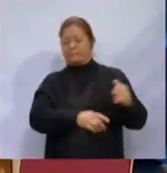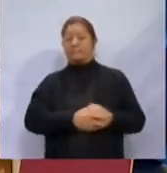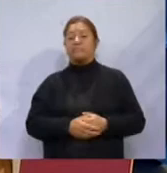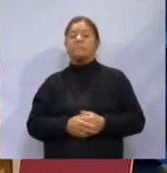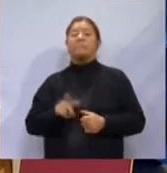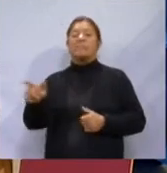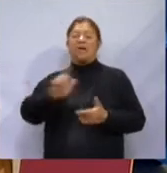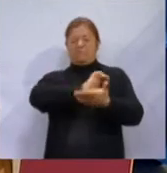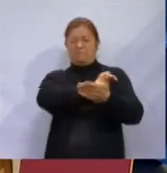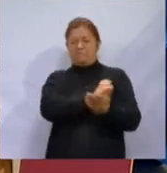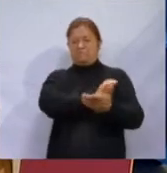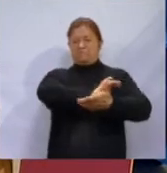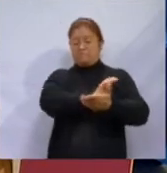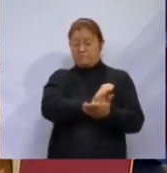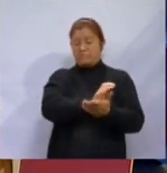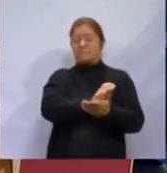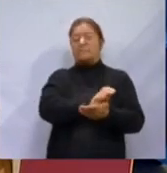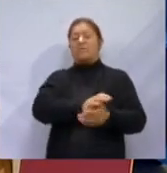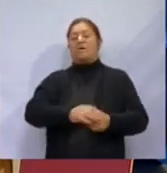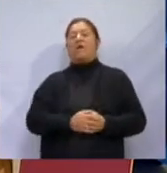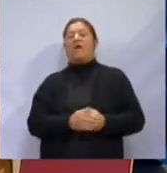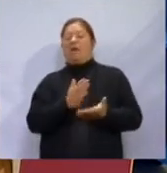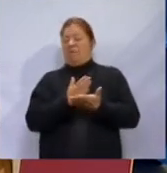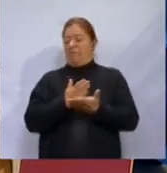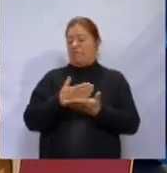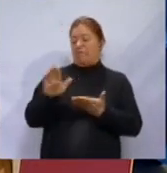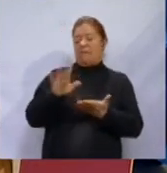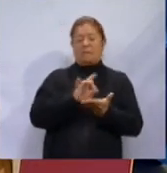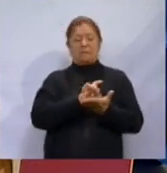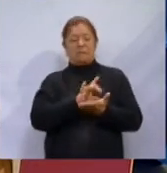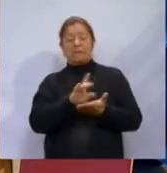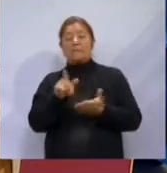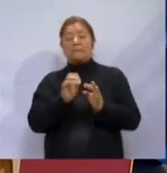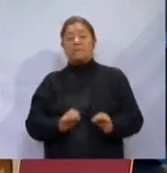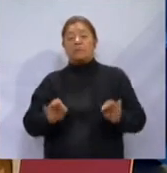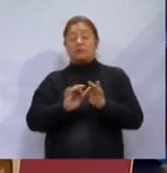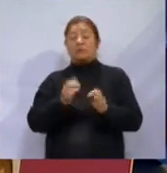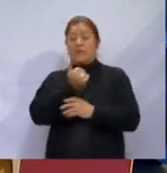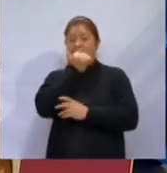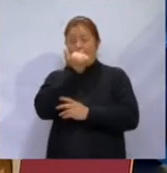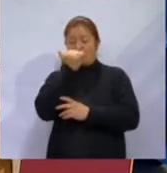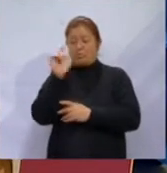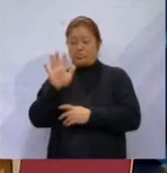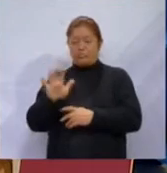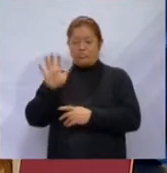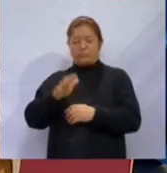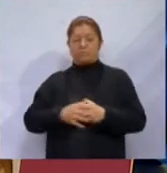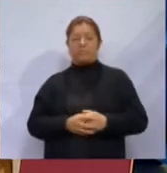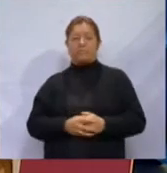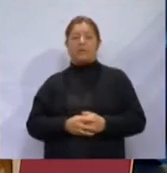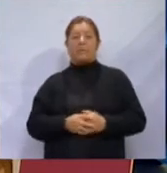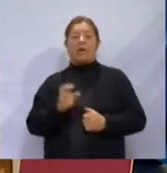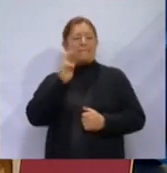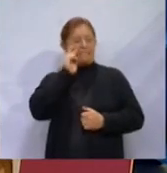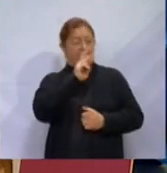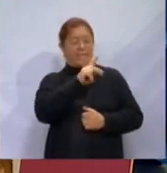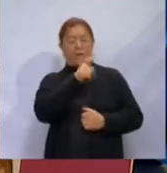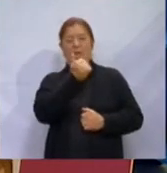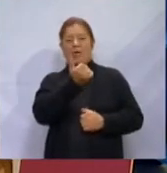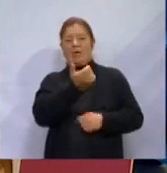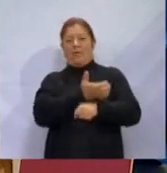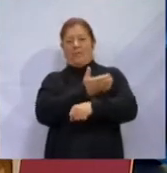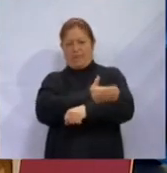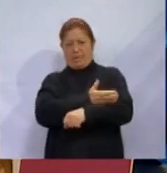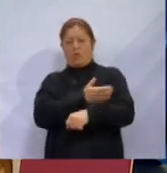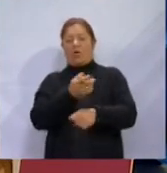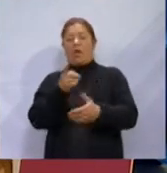de discriminación y segregación, es importante que los alumnos, cuando vean a un compañero estando en